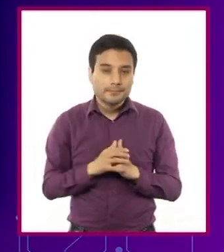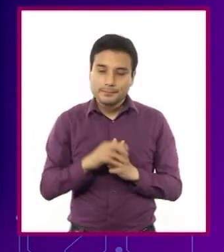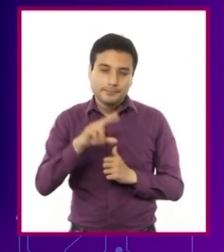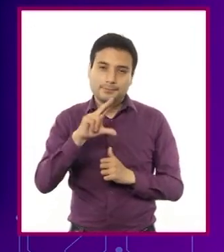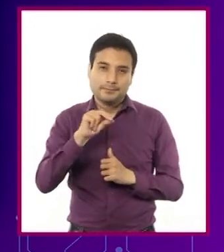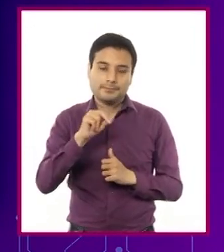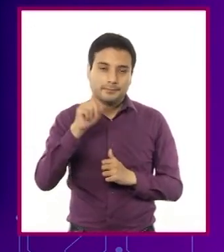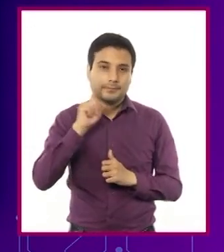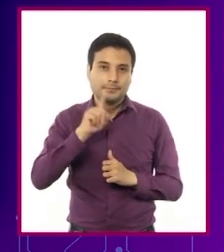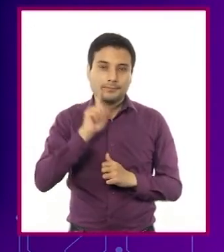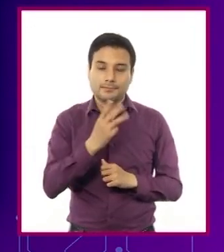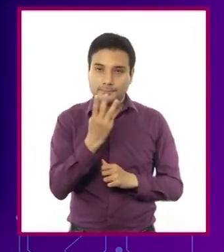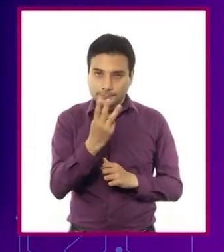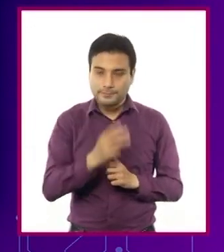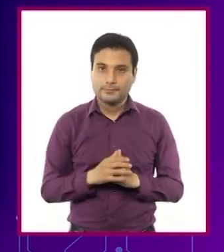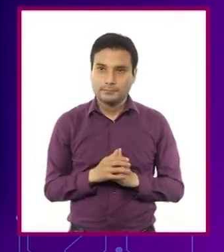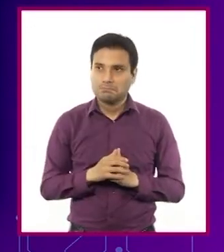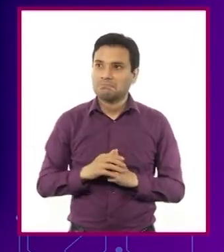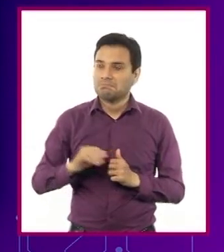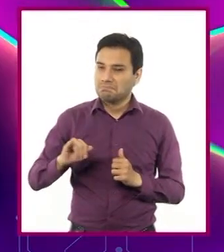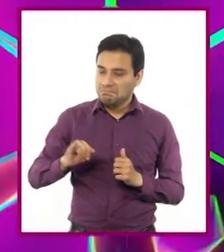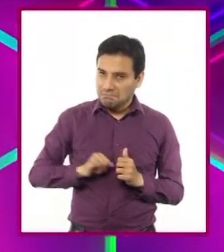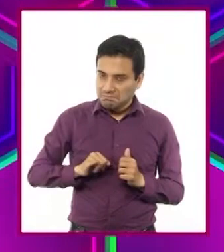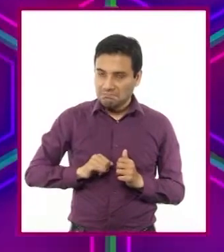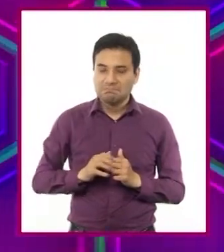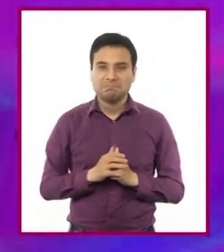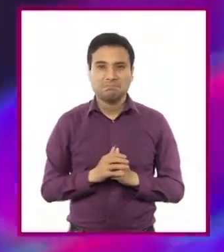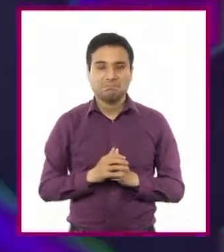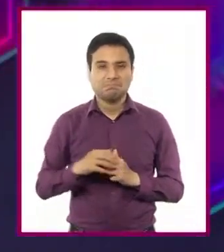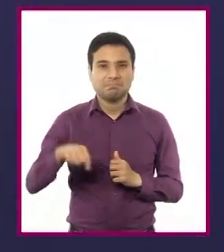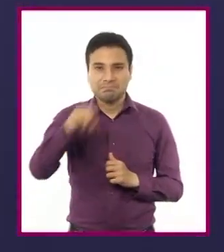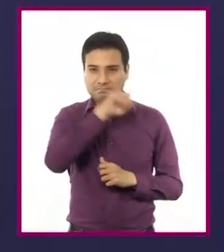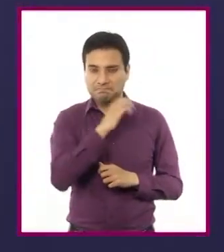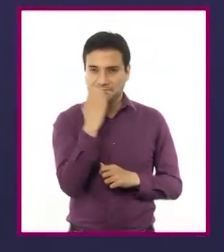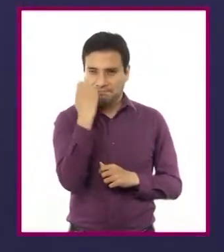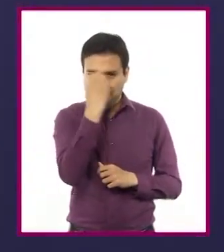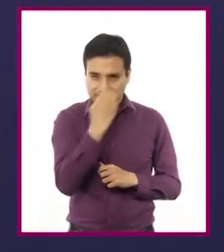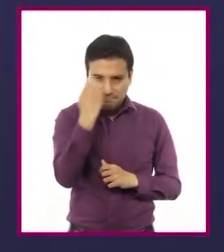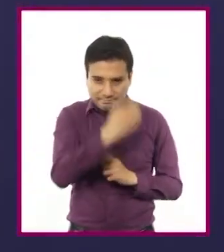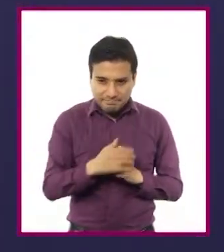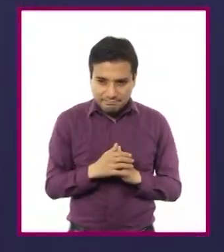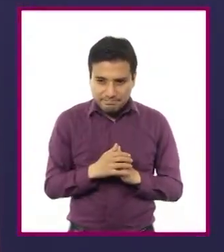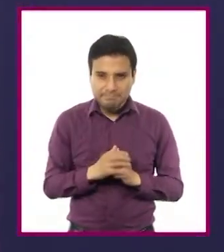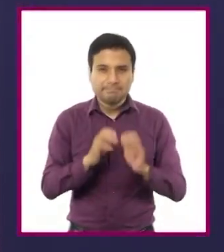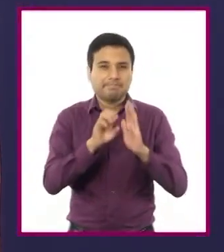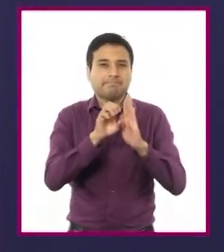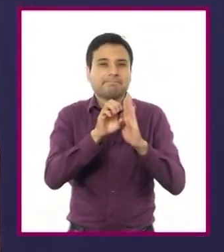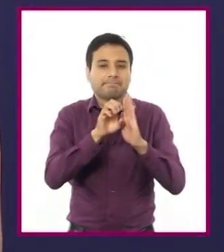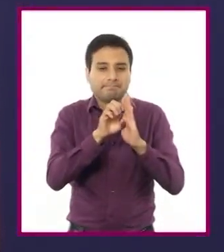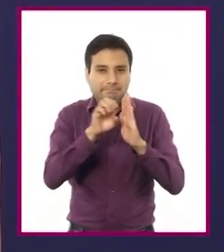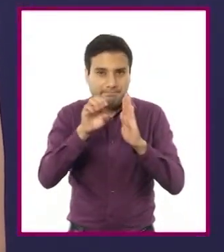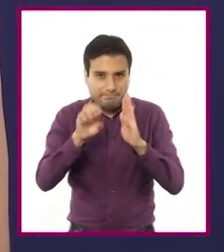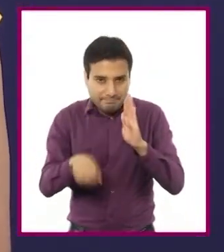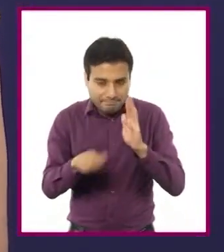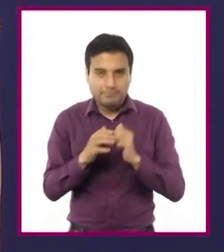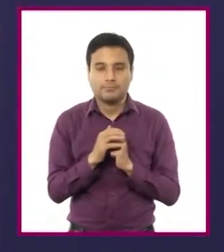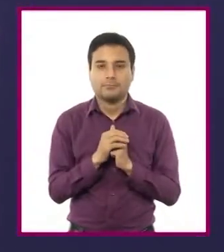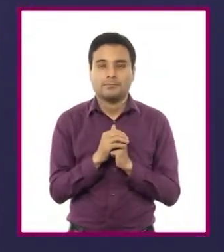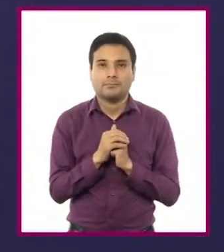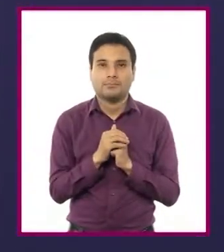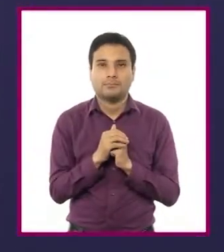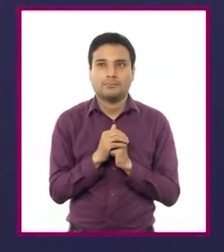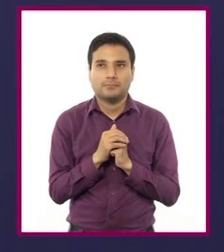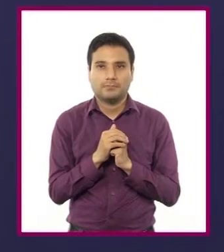3. ¡Qué interesante! El análisis refiere que si solo nos quedamos con los datos de las medidas